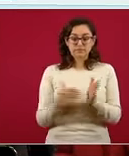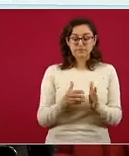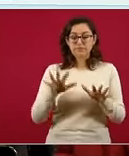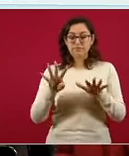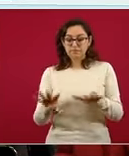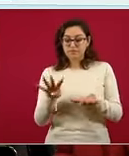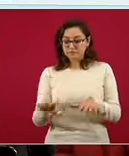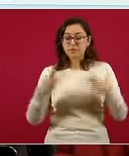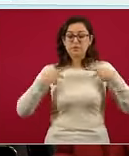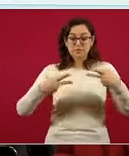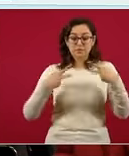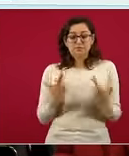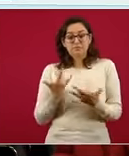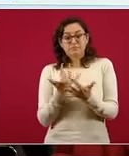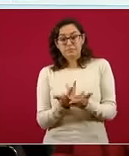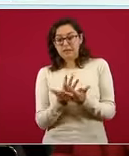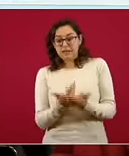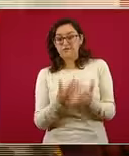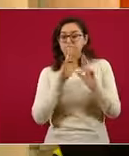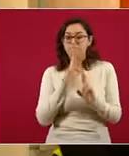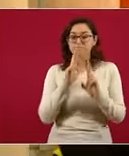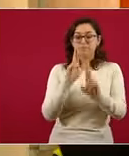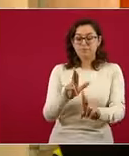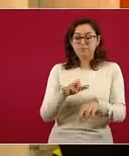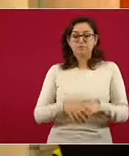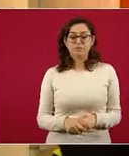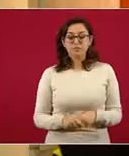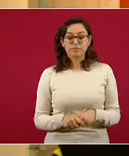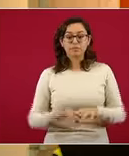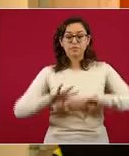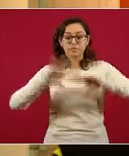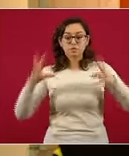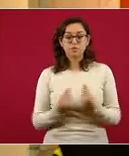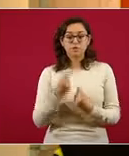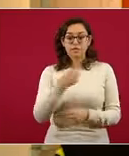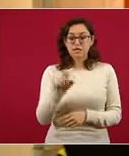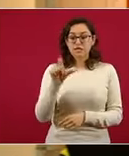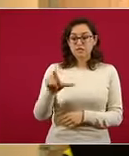espera de su resultado del laboratorio y tenemos un total de